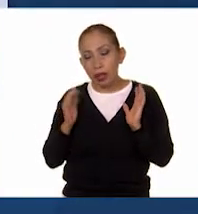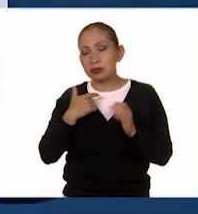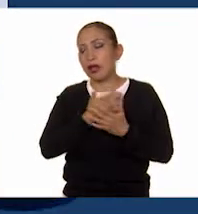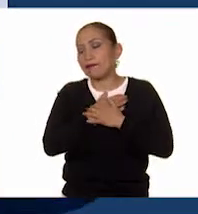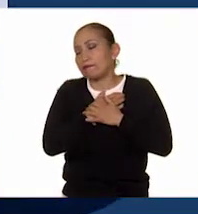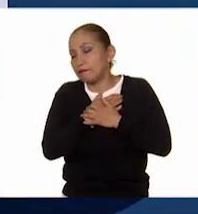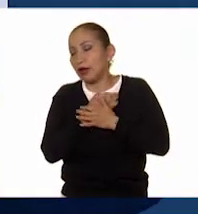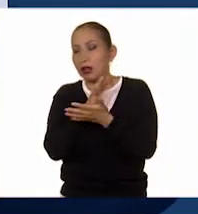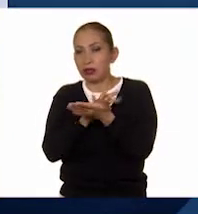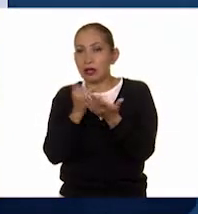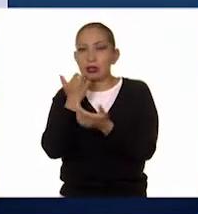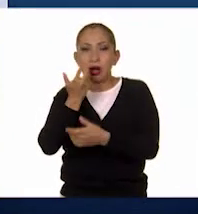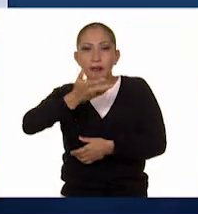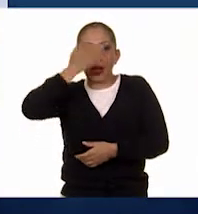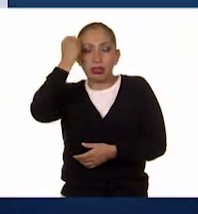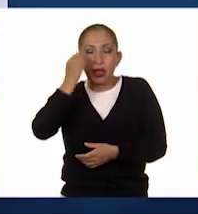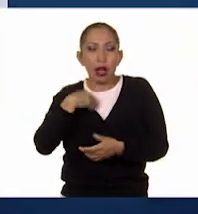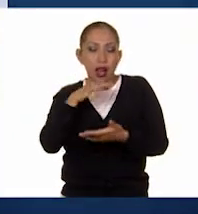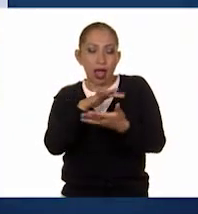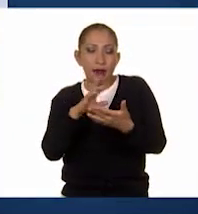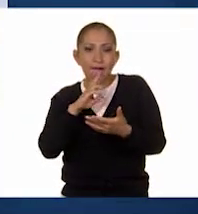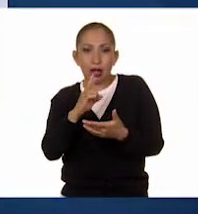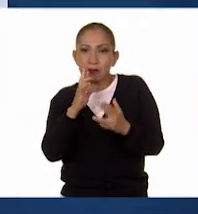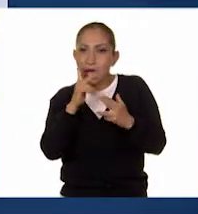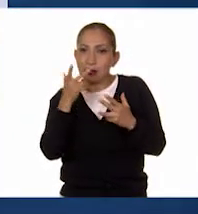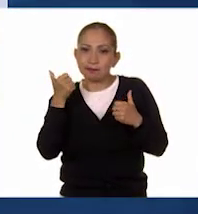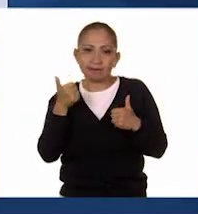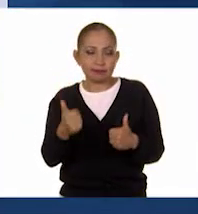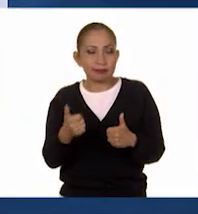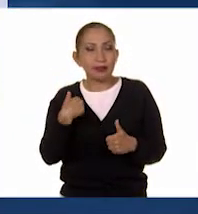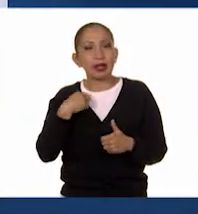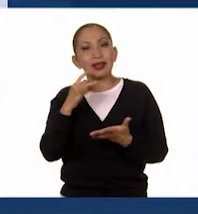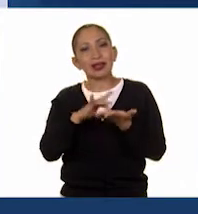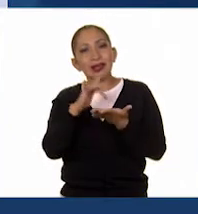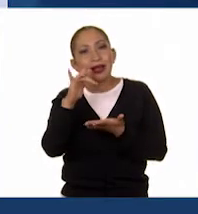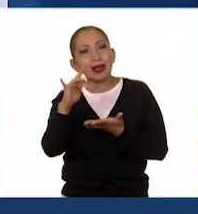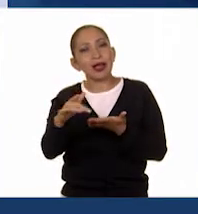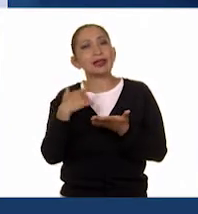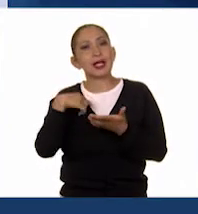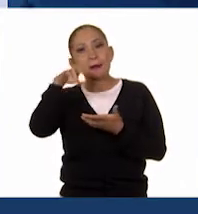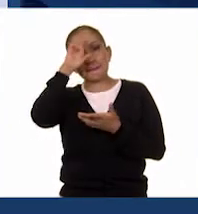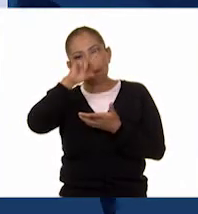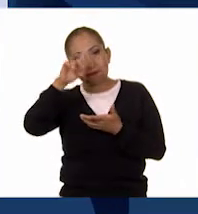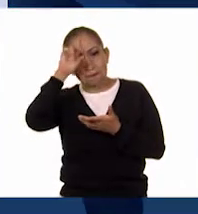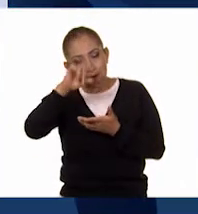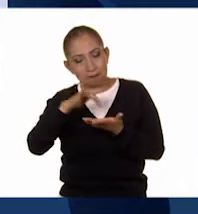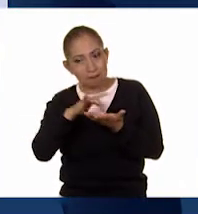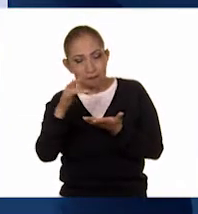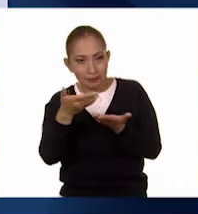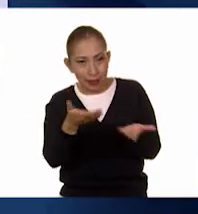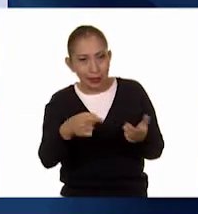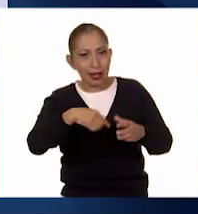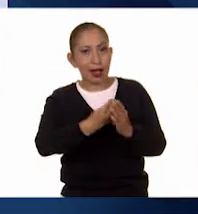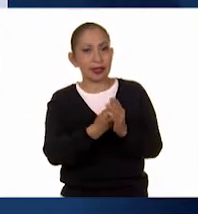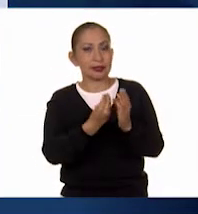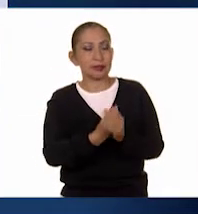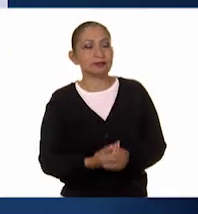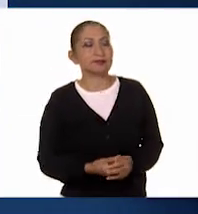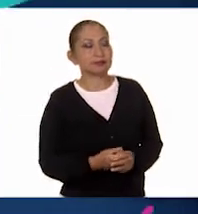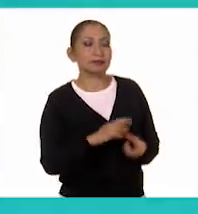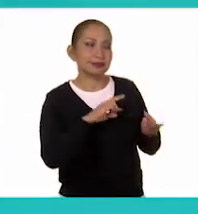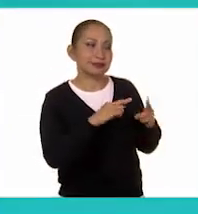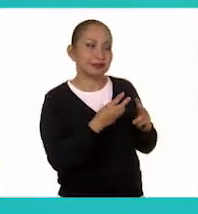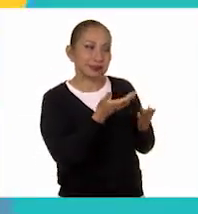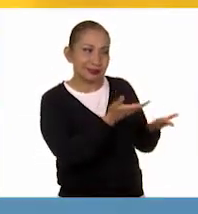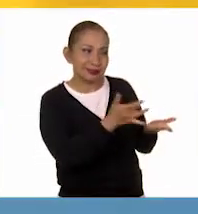la literatura y quiero aprender a leer en voz alta de mejor manera. Así que muchas gracias por la sugerencia, Gaby, y muchas gracias por esta sesión. Al